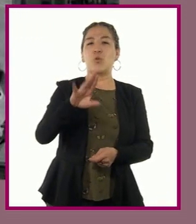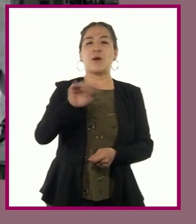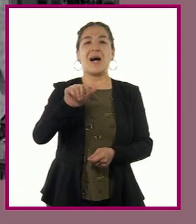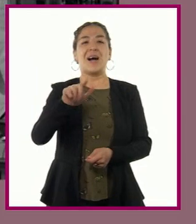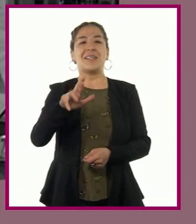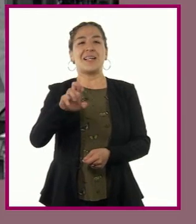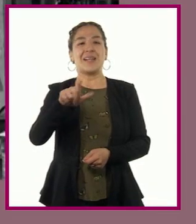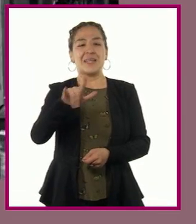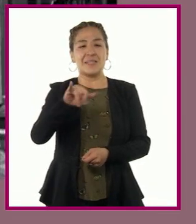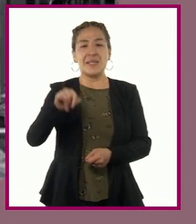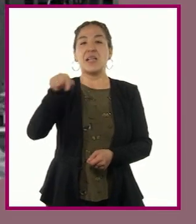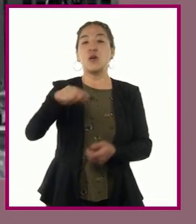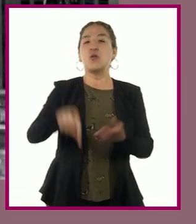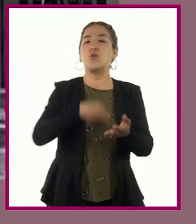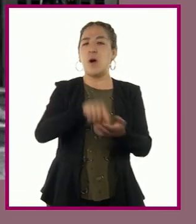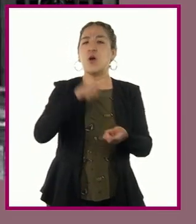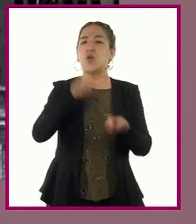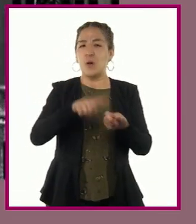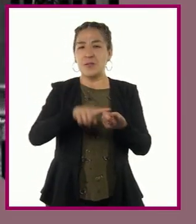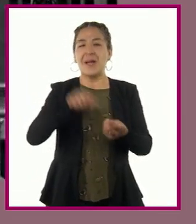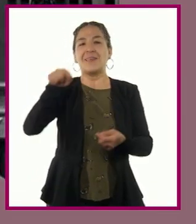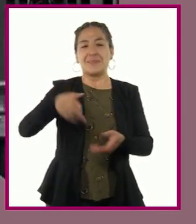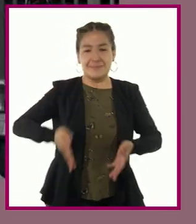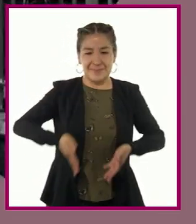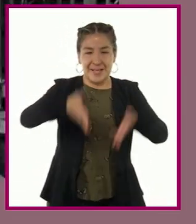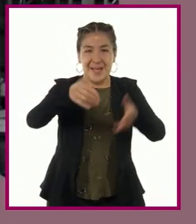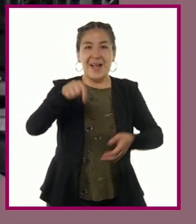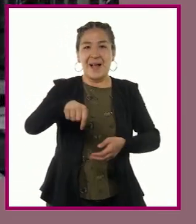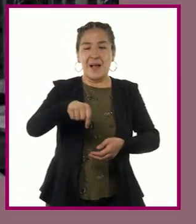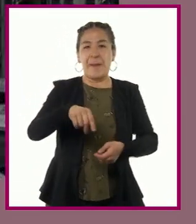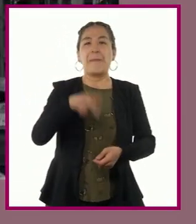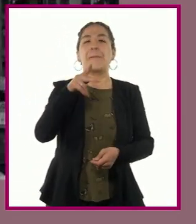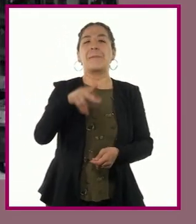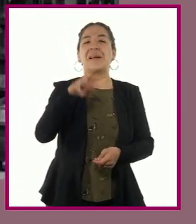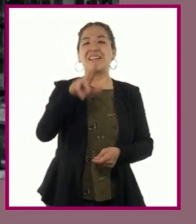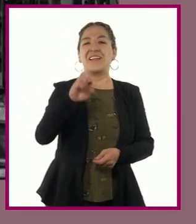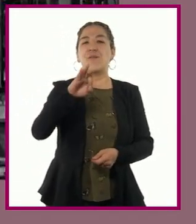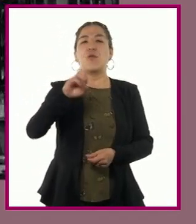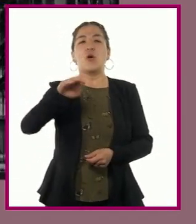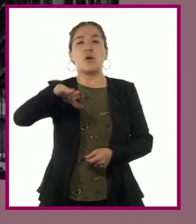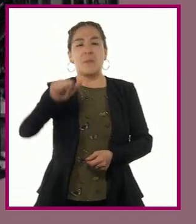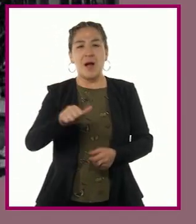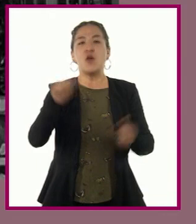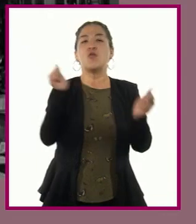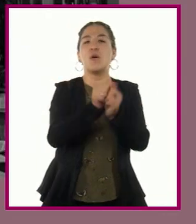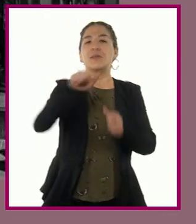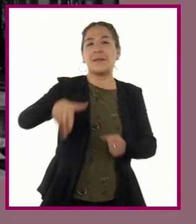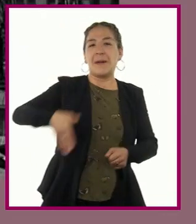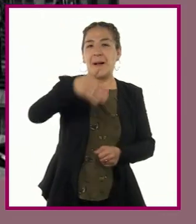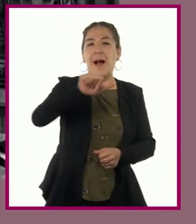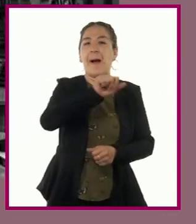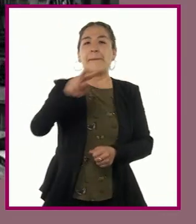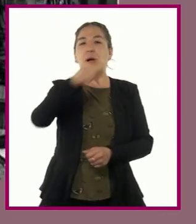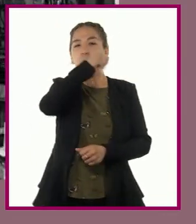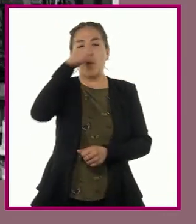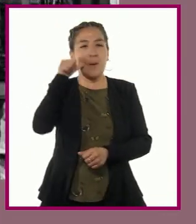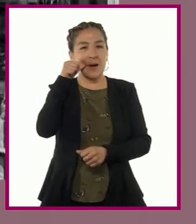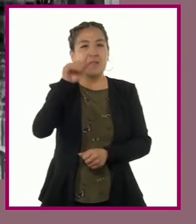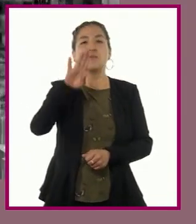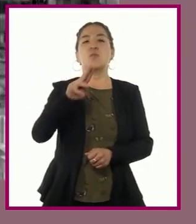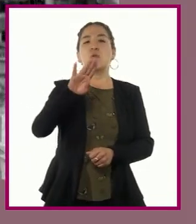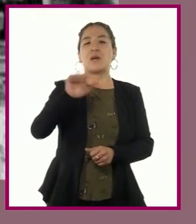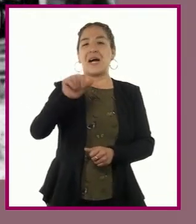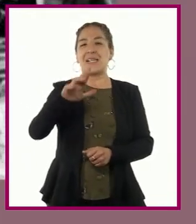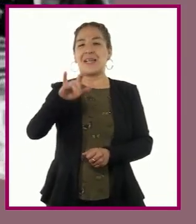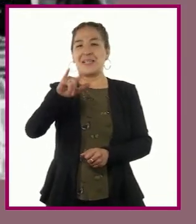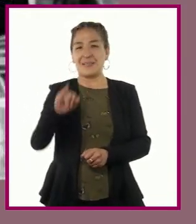localizada en lo que hoy es la intersección vial de Paseo de la Reforma con Avenida Juárez y Bucareli.